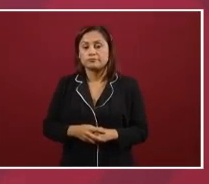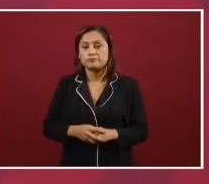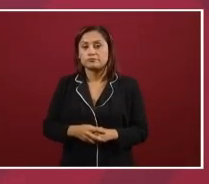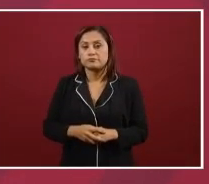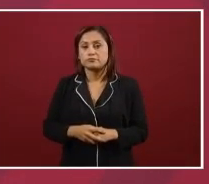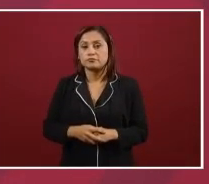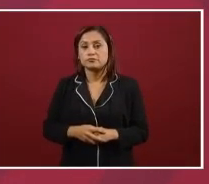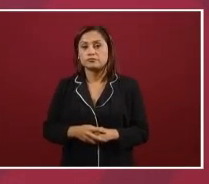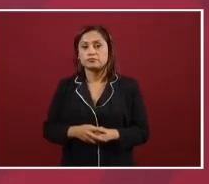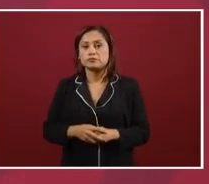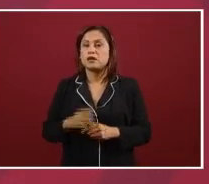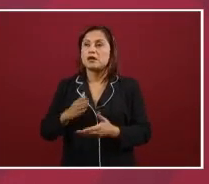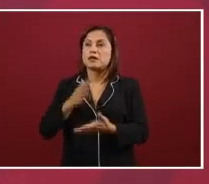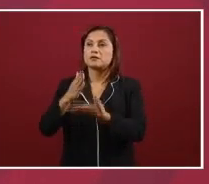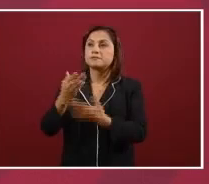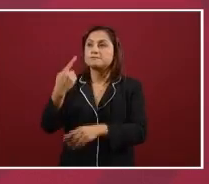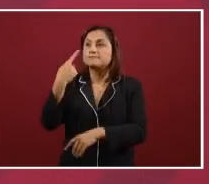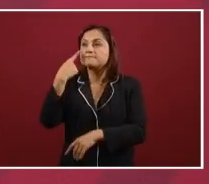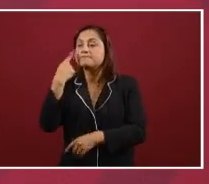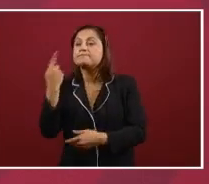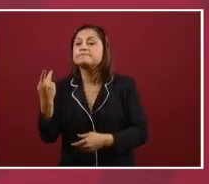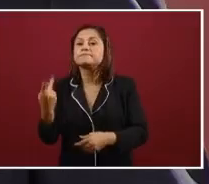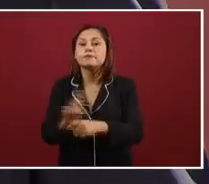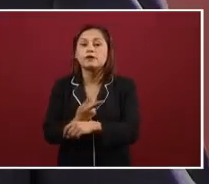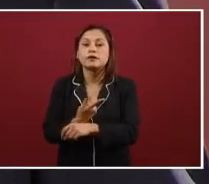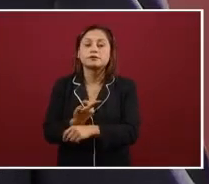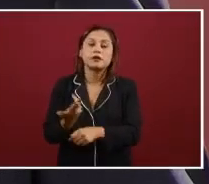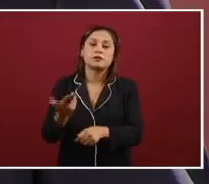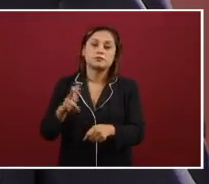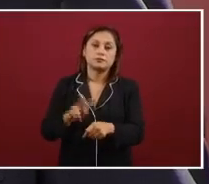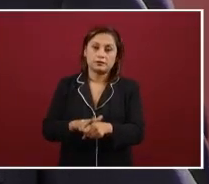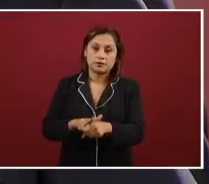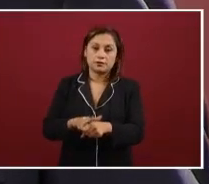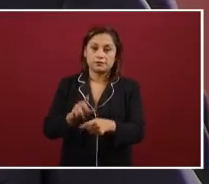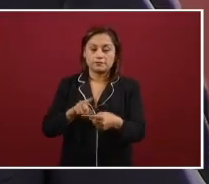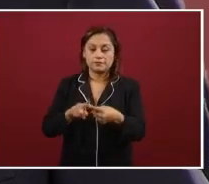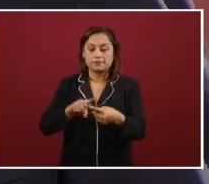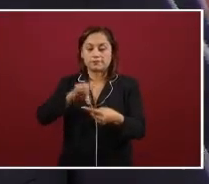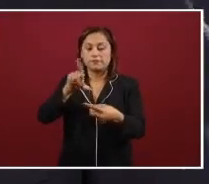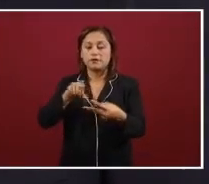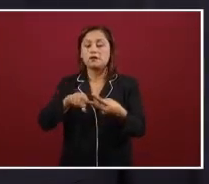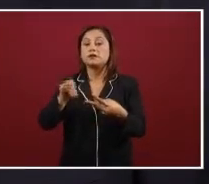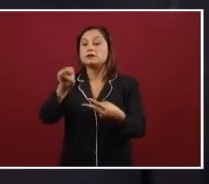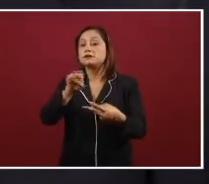Para los hospitales. El sábado